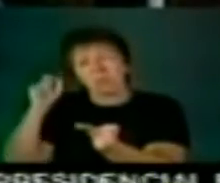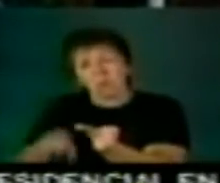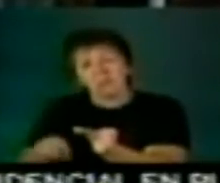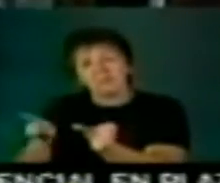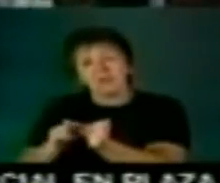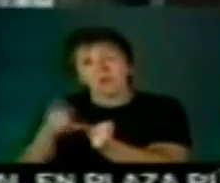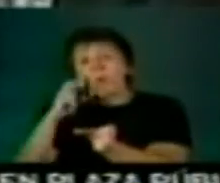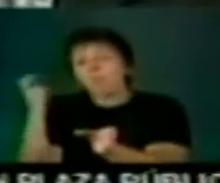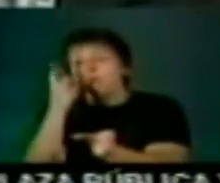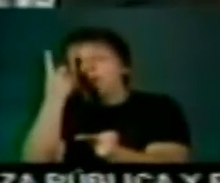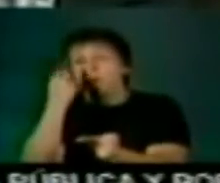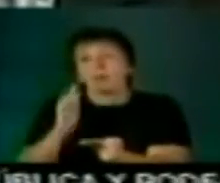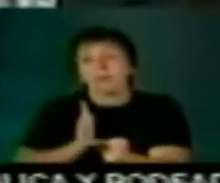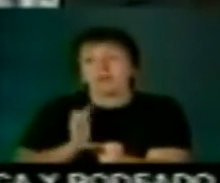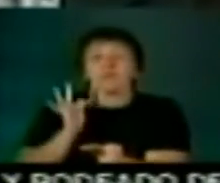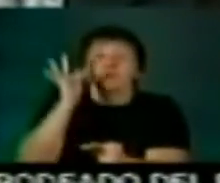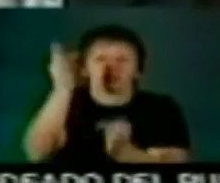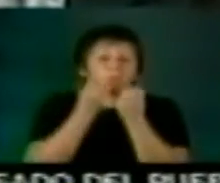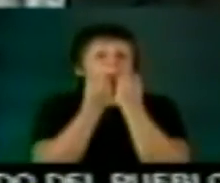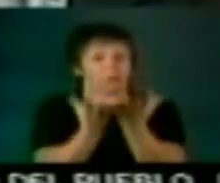de esperanza.